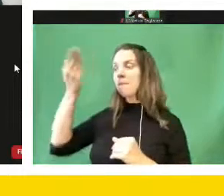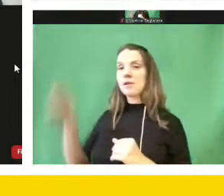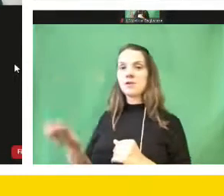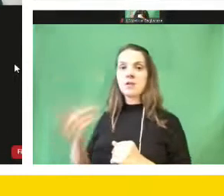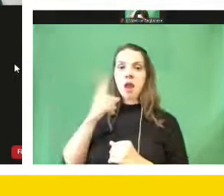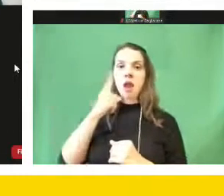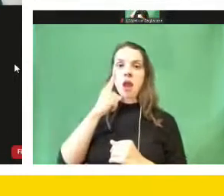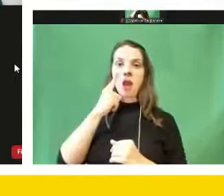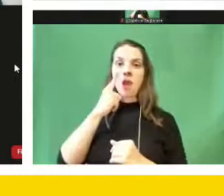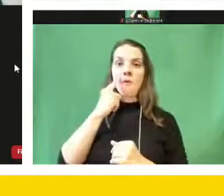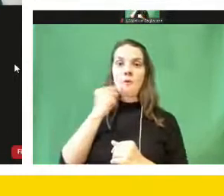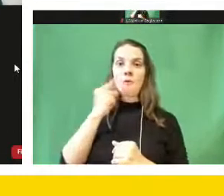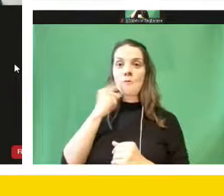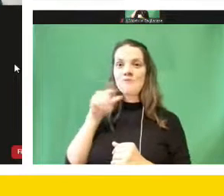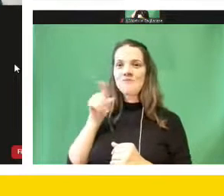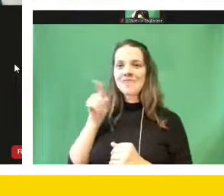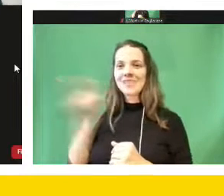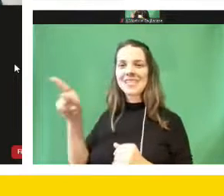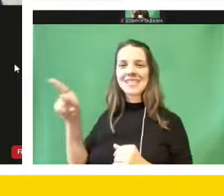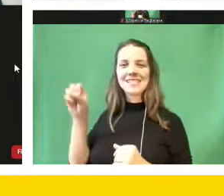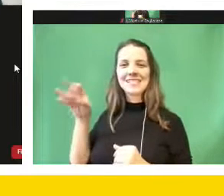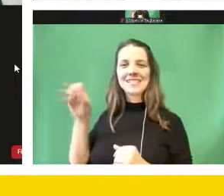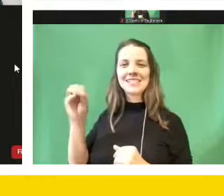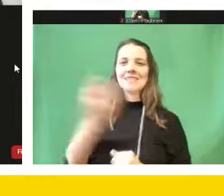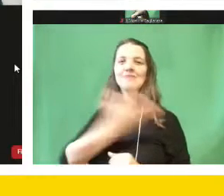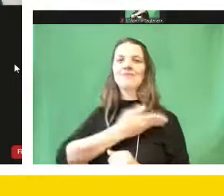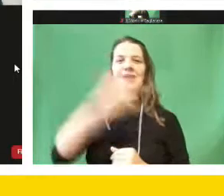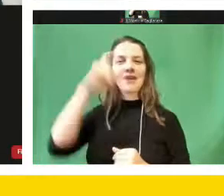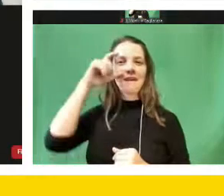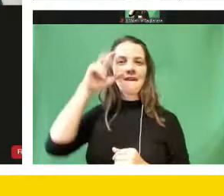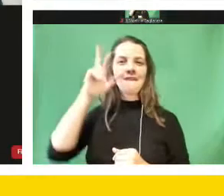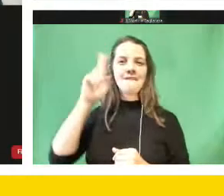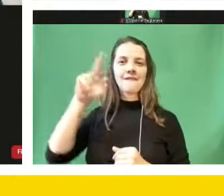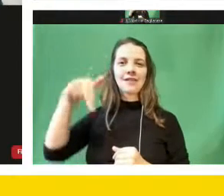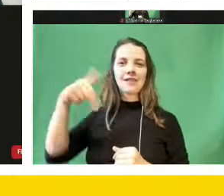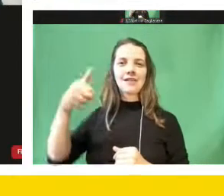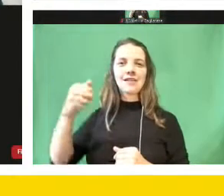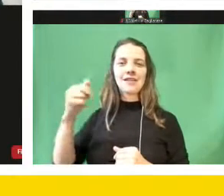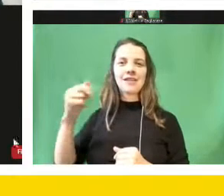que no estoy viéndolo en pantalla, pero sé que está allí, que es